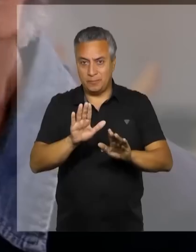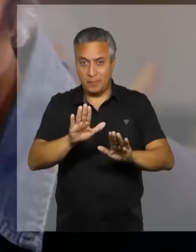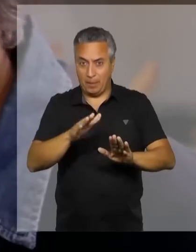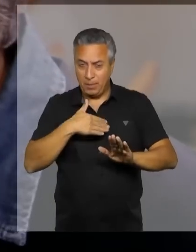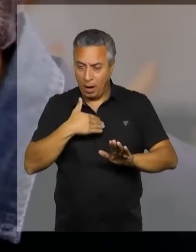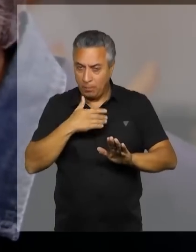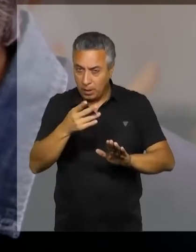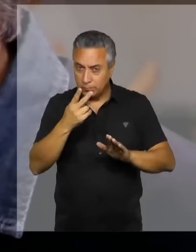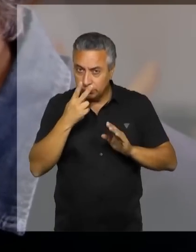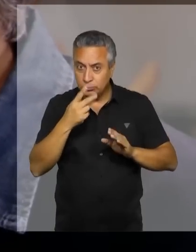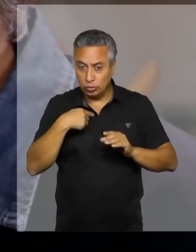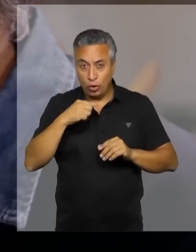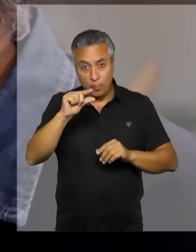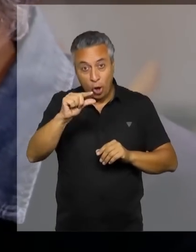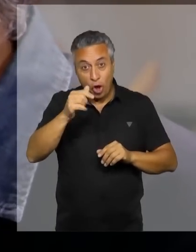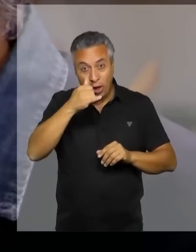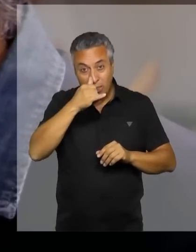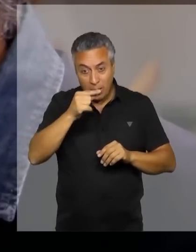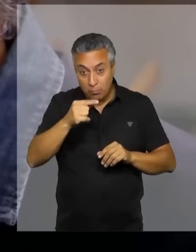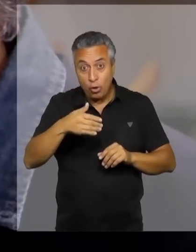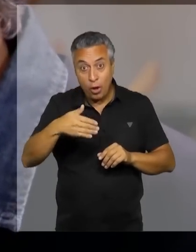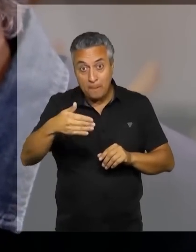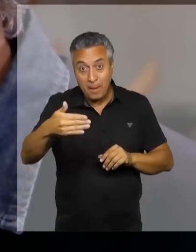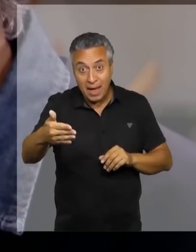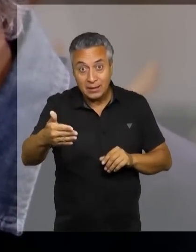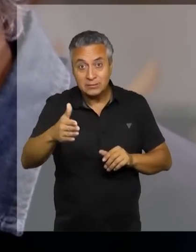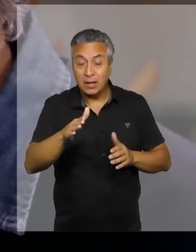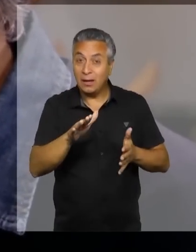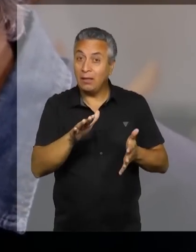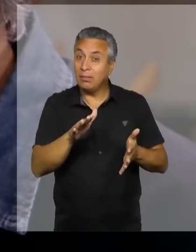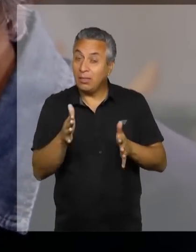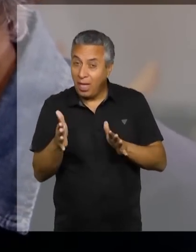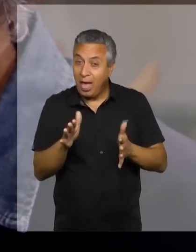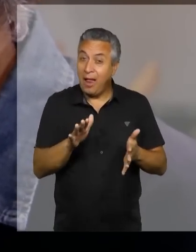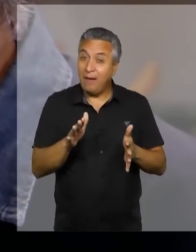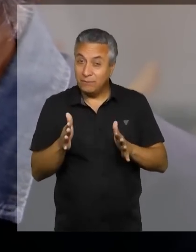a poco tiempo más, tal vez